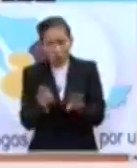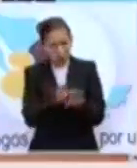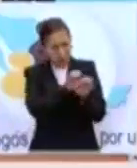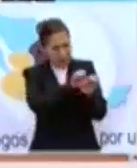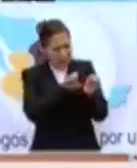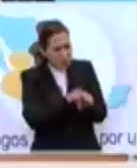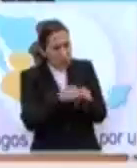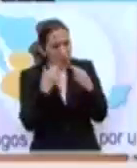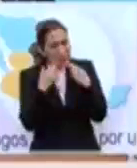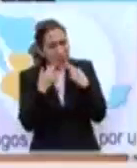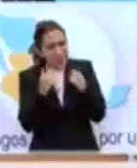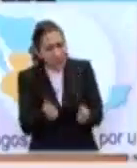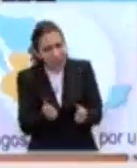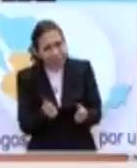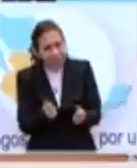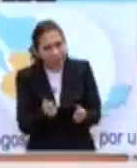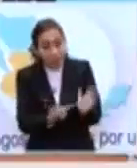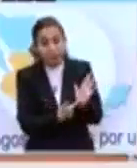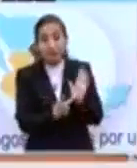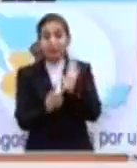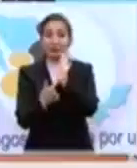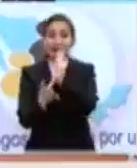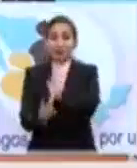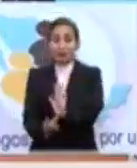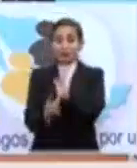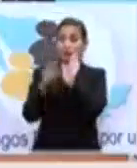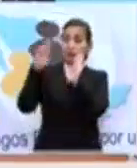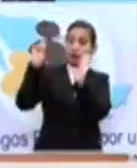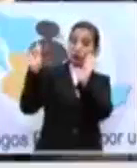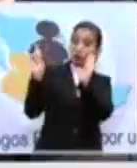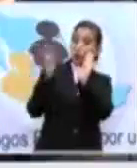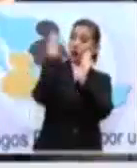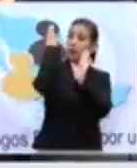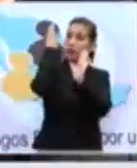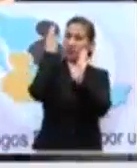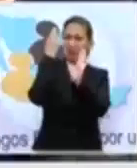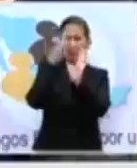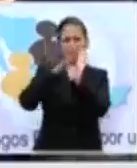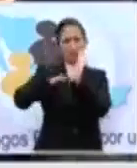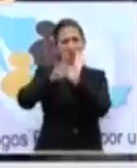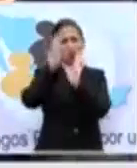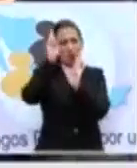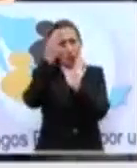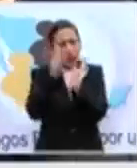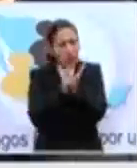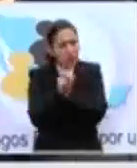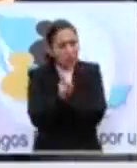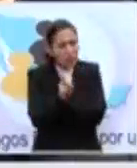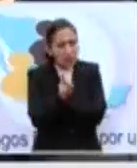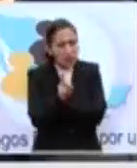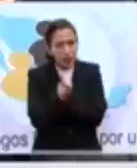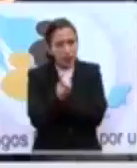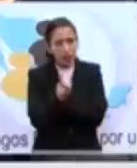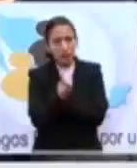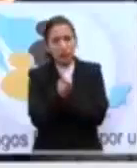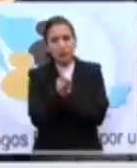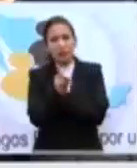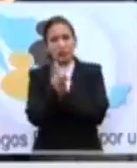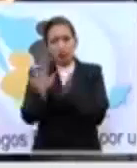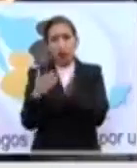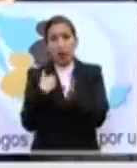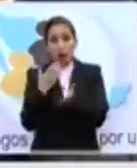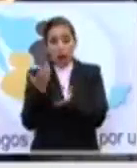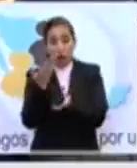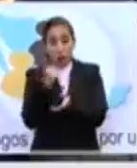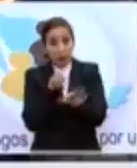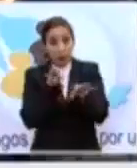equipo hacendario al presentar universal un supuesto derecho que se llama derecho al